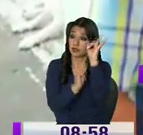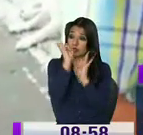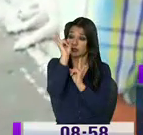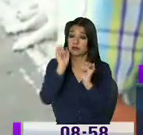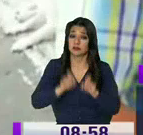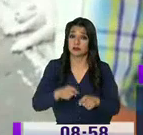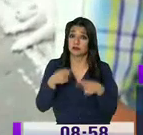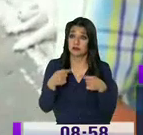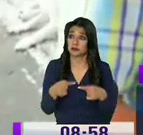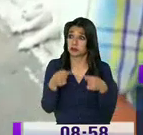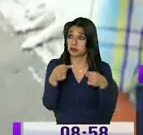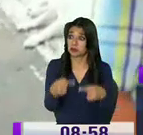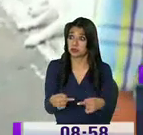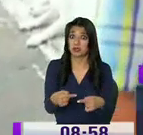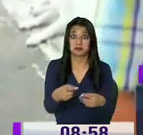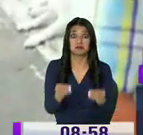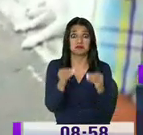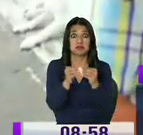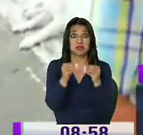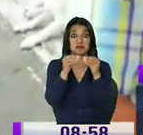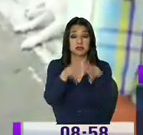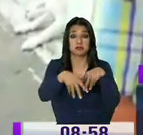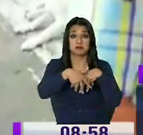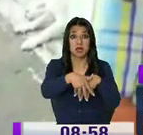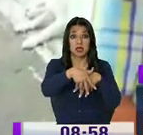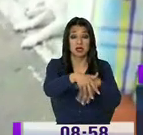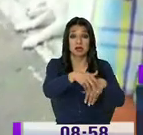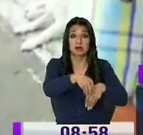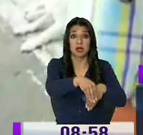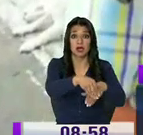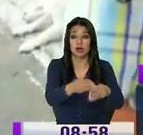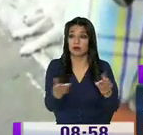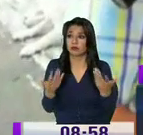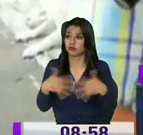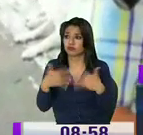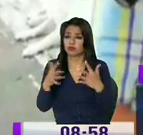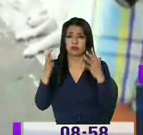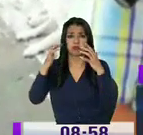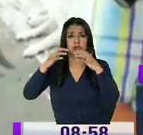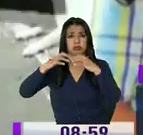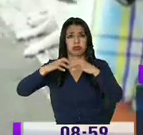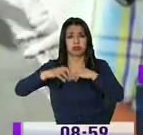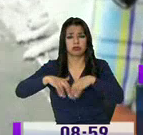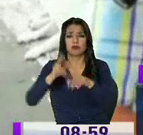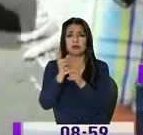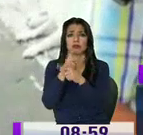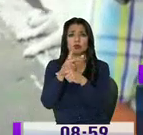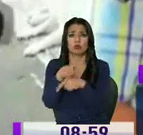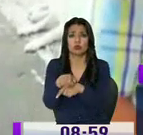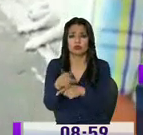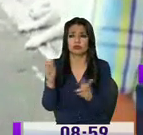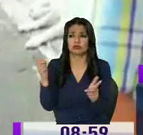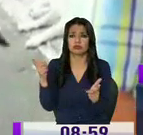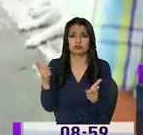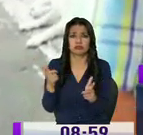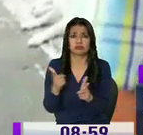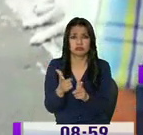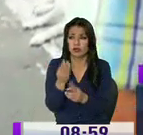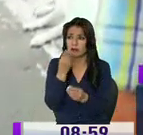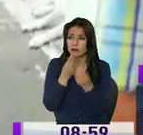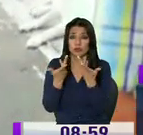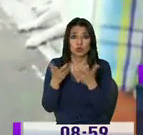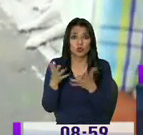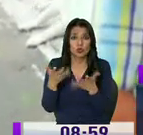día, a medida que pasan las horas, los días, se han ido los productos de primera necesidad, se van escaseando.